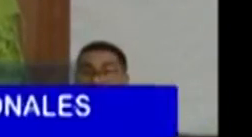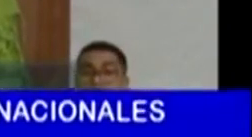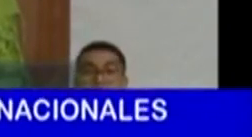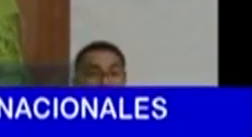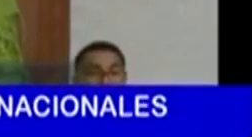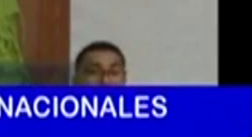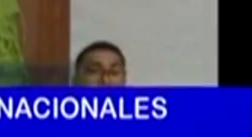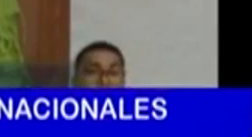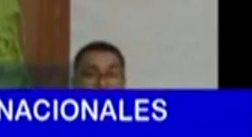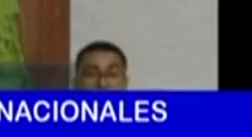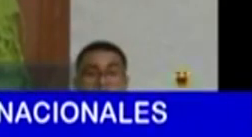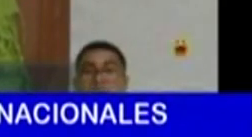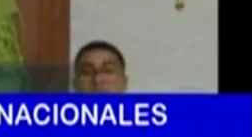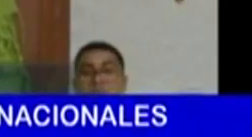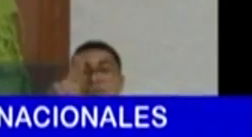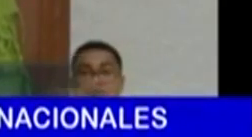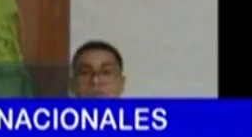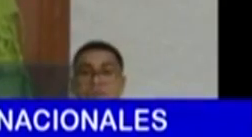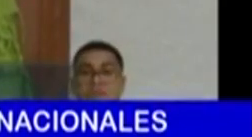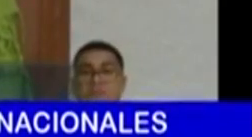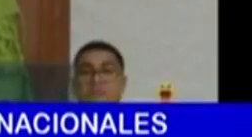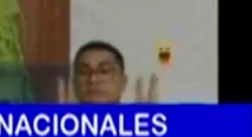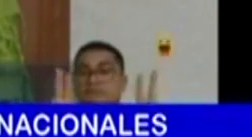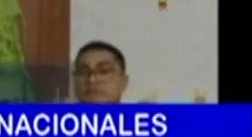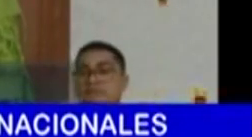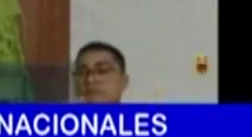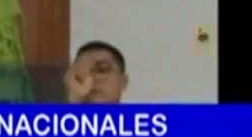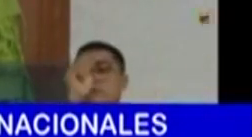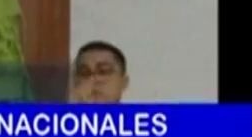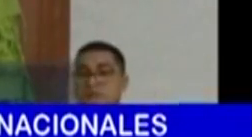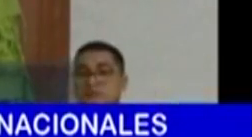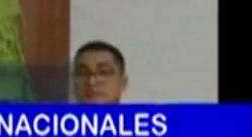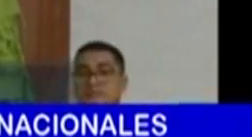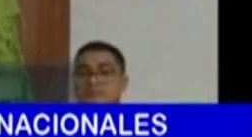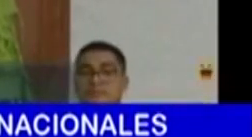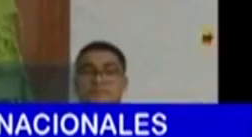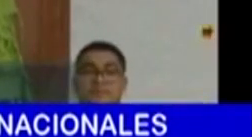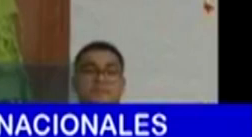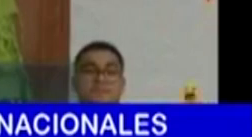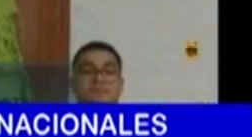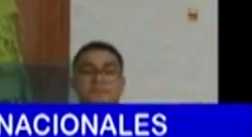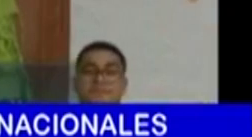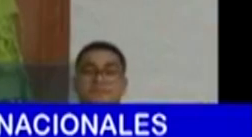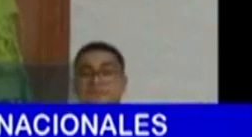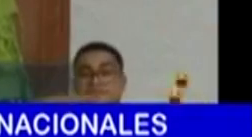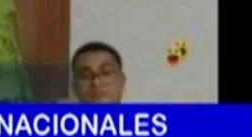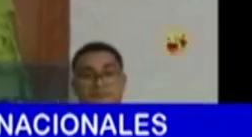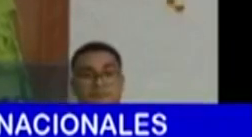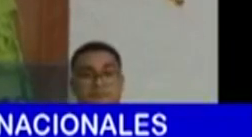Consejo Nacional para el Desarrollo del Recurso Hídrico y la Comisión para la